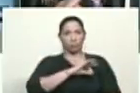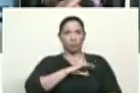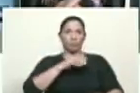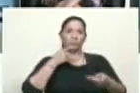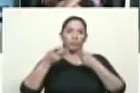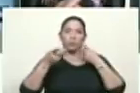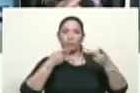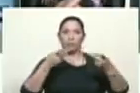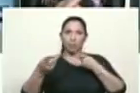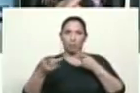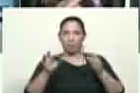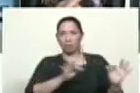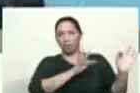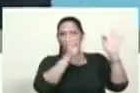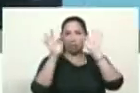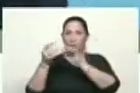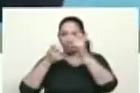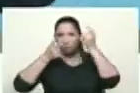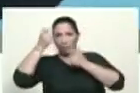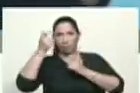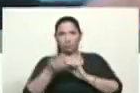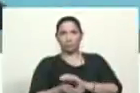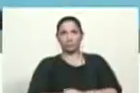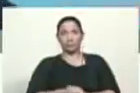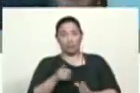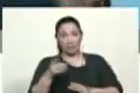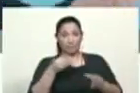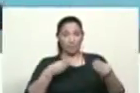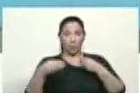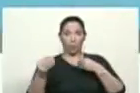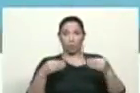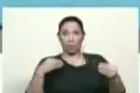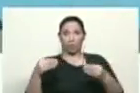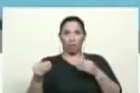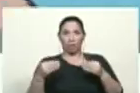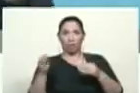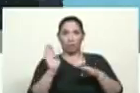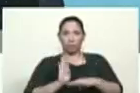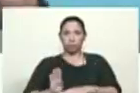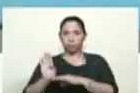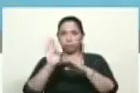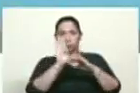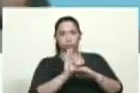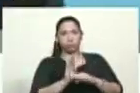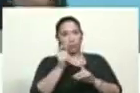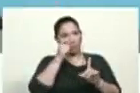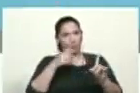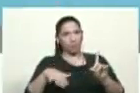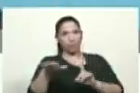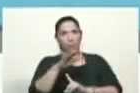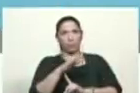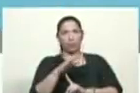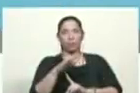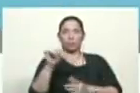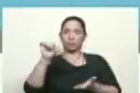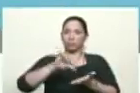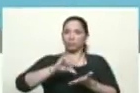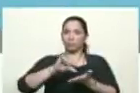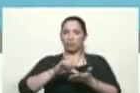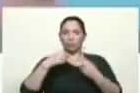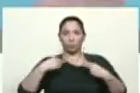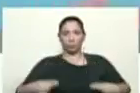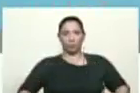político legado del comandante Chávez. Ese modelo que apunta a proteger a la población, la protección, el centro es el ser